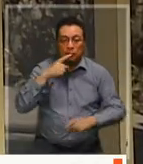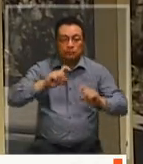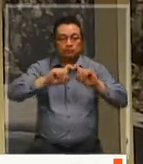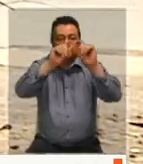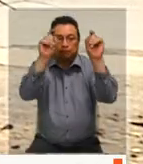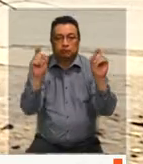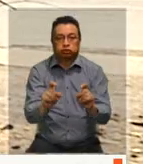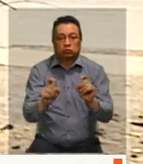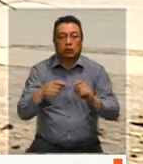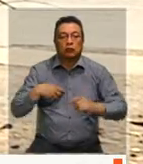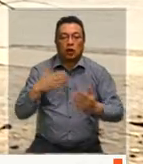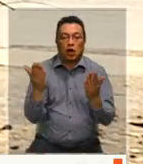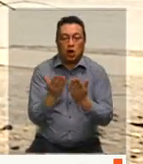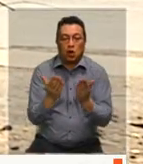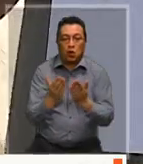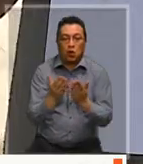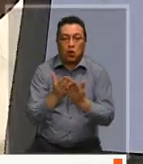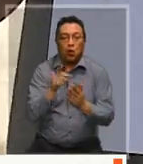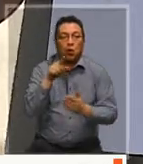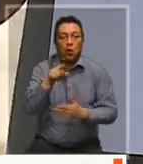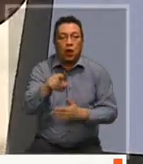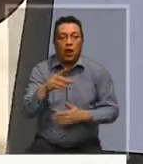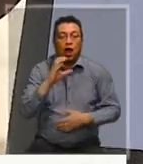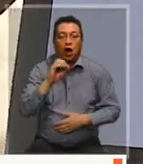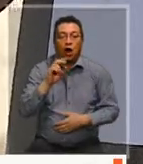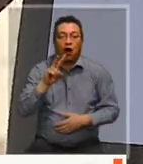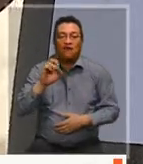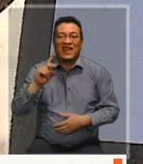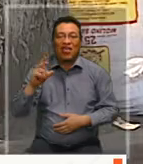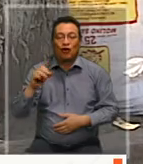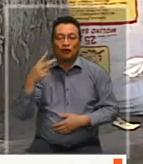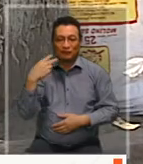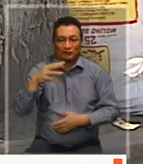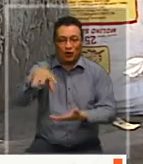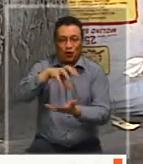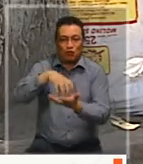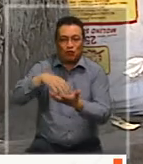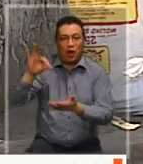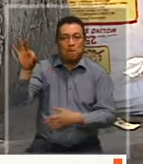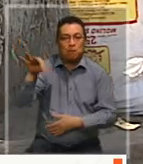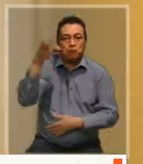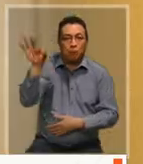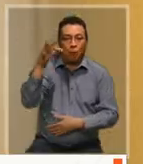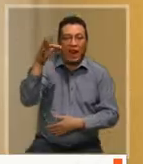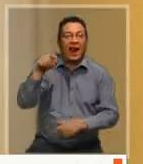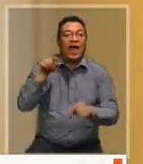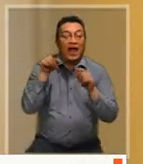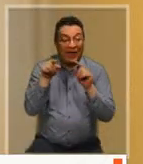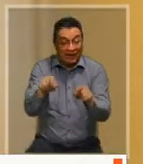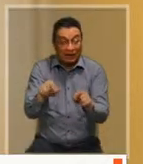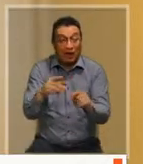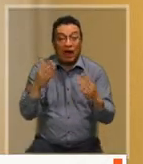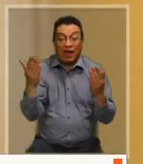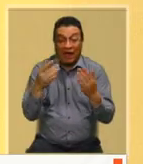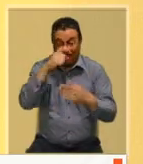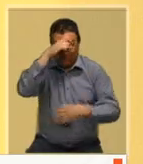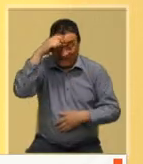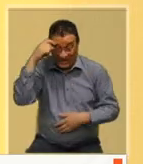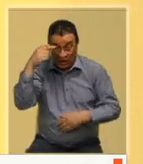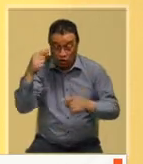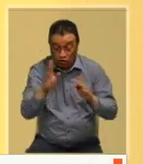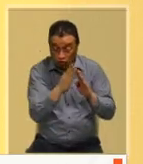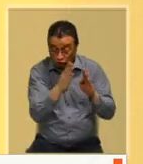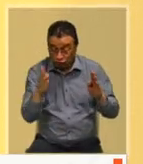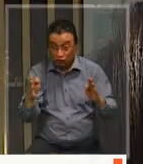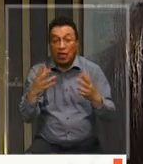están los apoderados de la escuela monseñor Carlos Oviedo de pudahuel denuncian que en la escuela sólo en el verano ya han robado